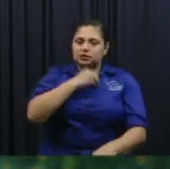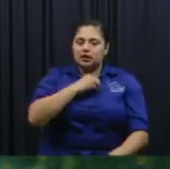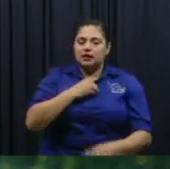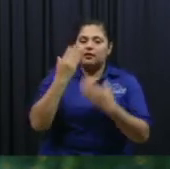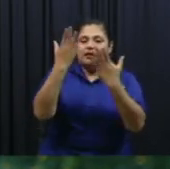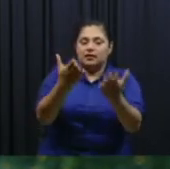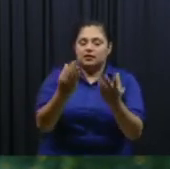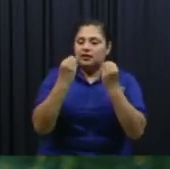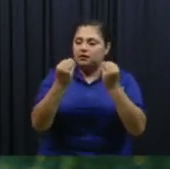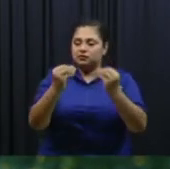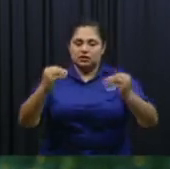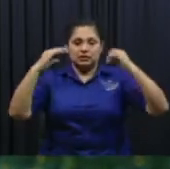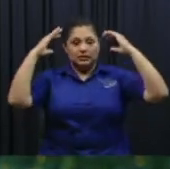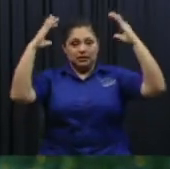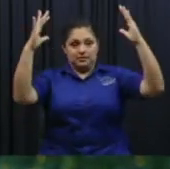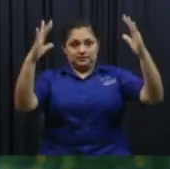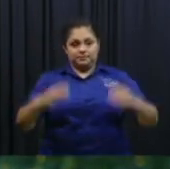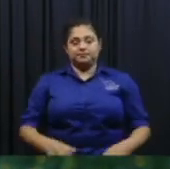abundancia